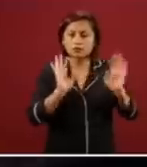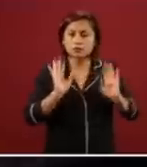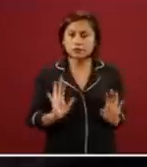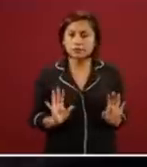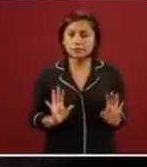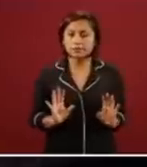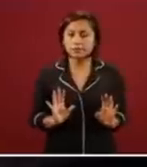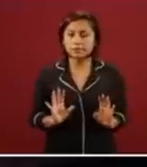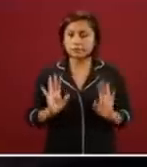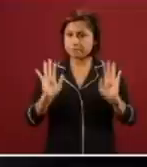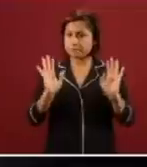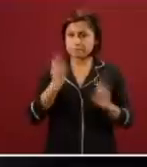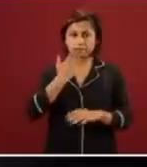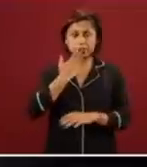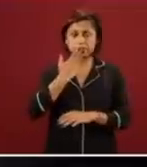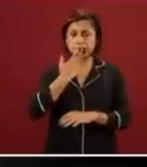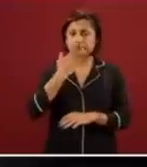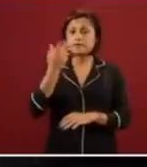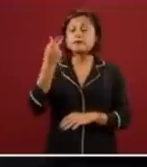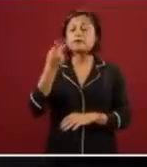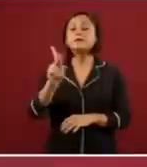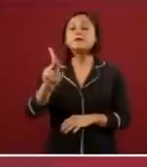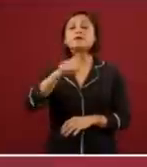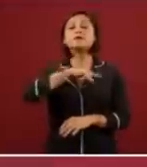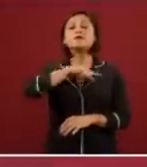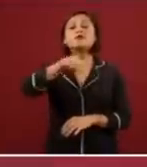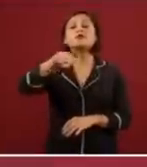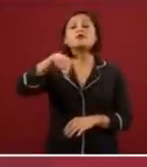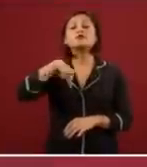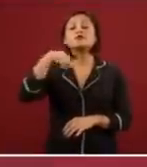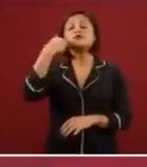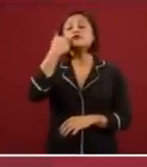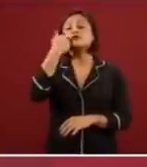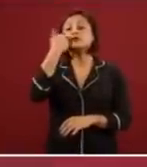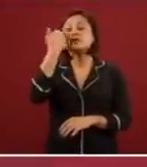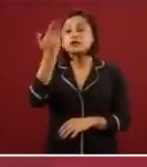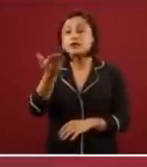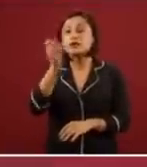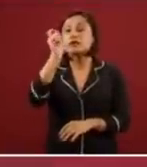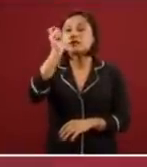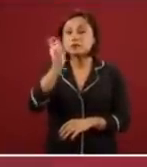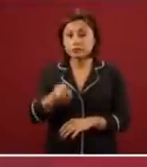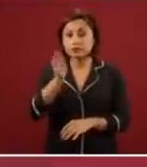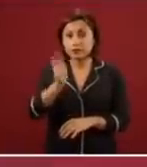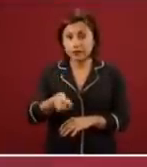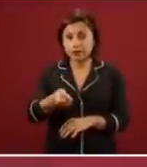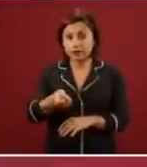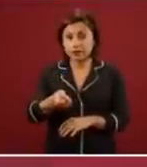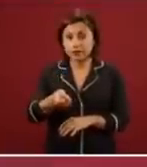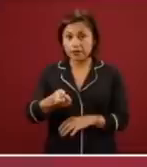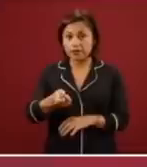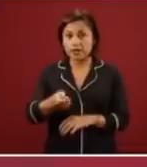Nosotros lo que queremos es solo aclarar. En este estado,